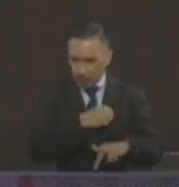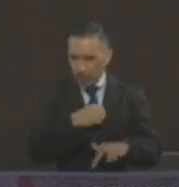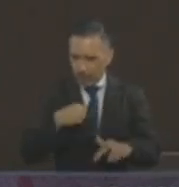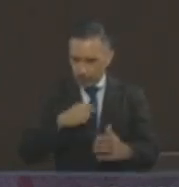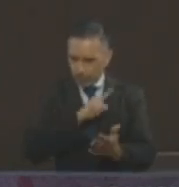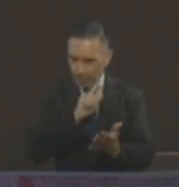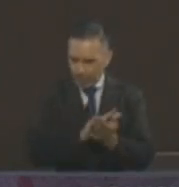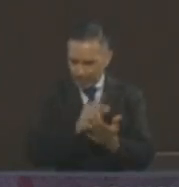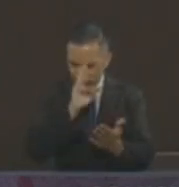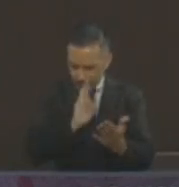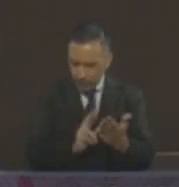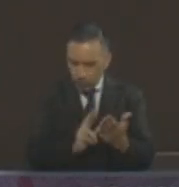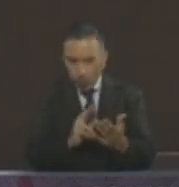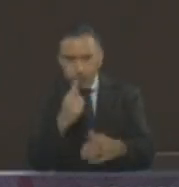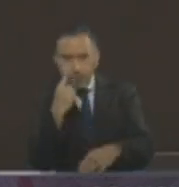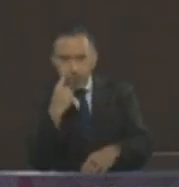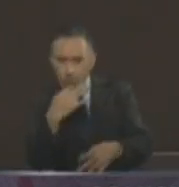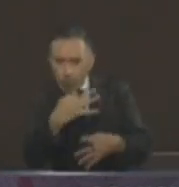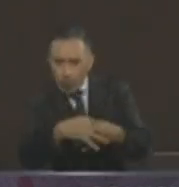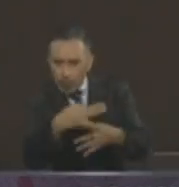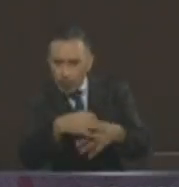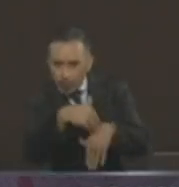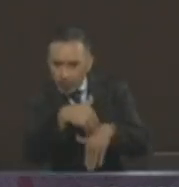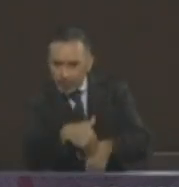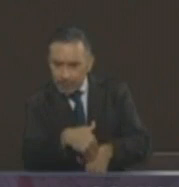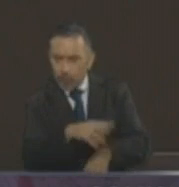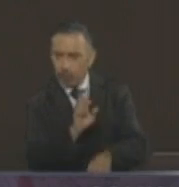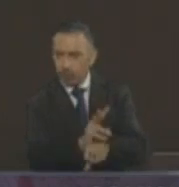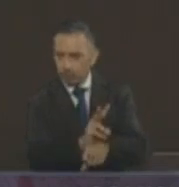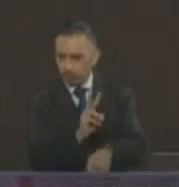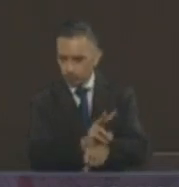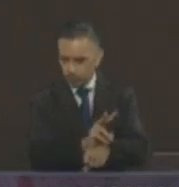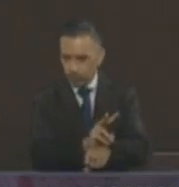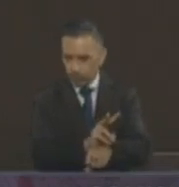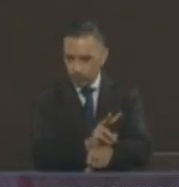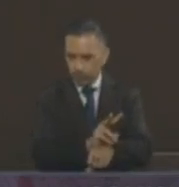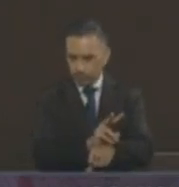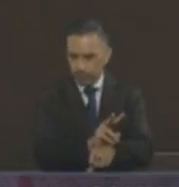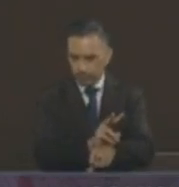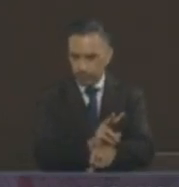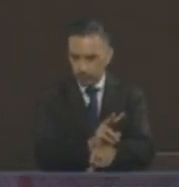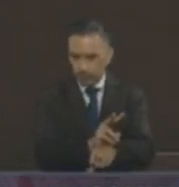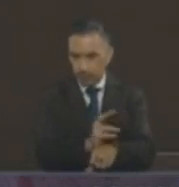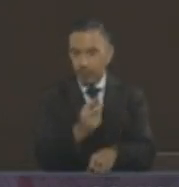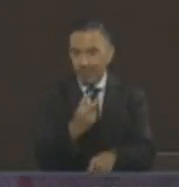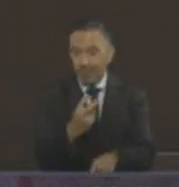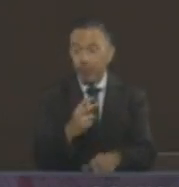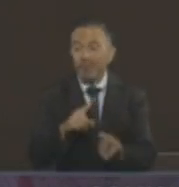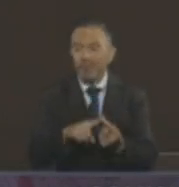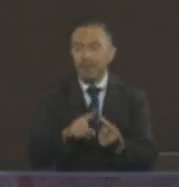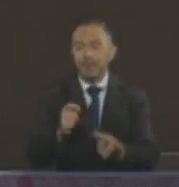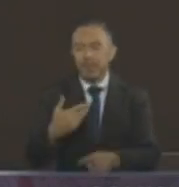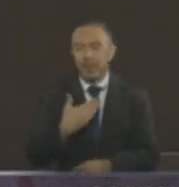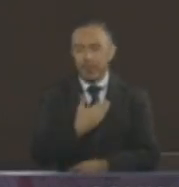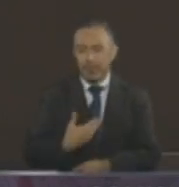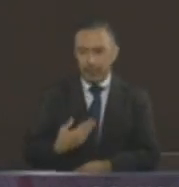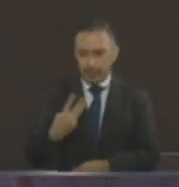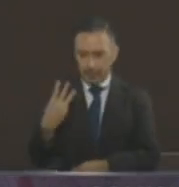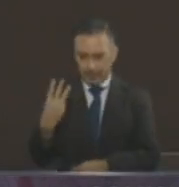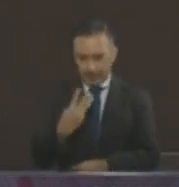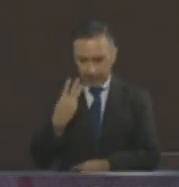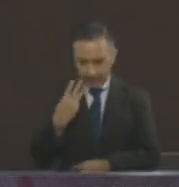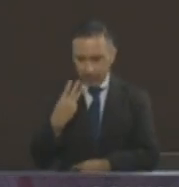y vigilar que se cumpla con todas estas medios de los cuales participaron los tres presidentes para